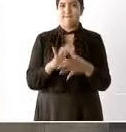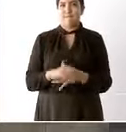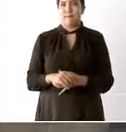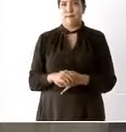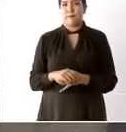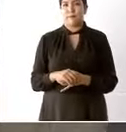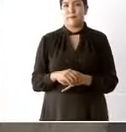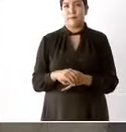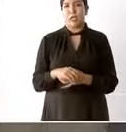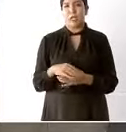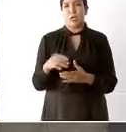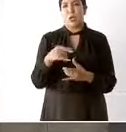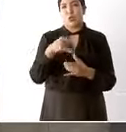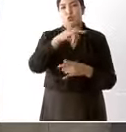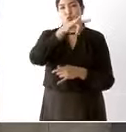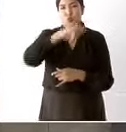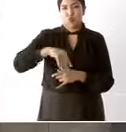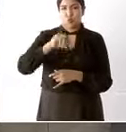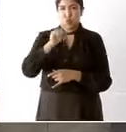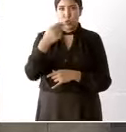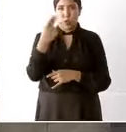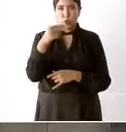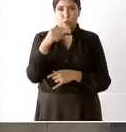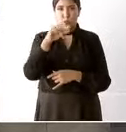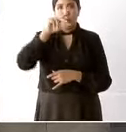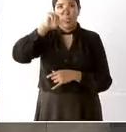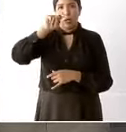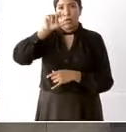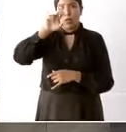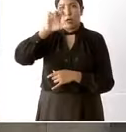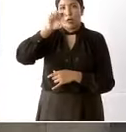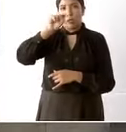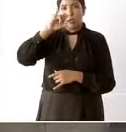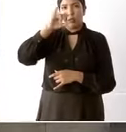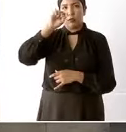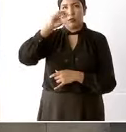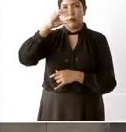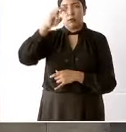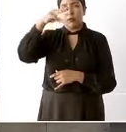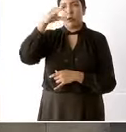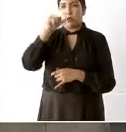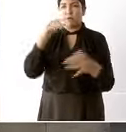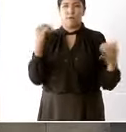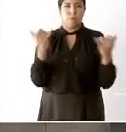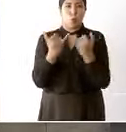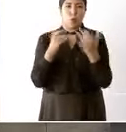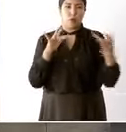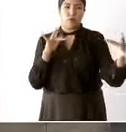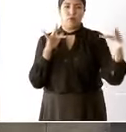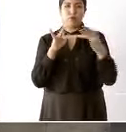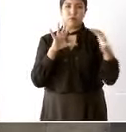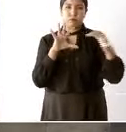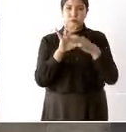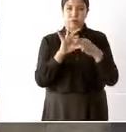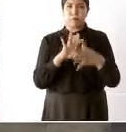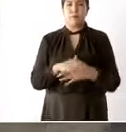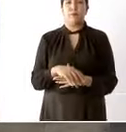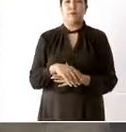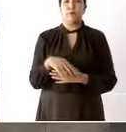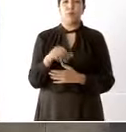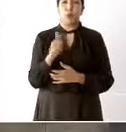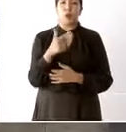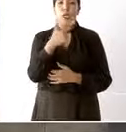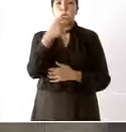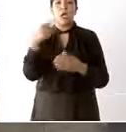la transísmica. De ahí tenemos Santa María Mixtequilla, frente carretero sobre la México 185 y colinda con